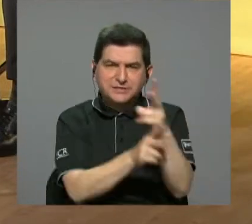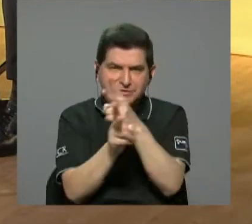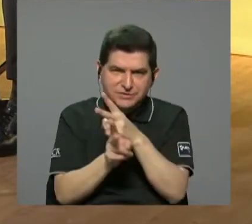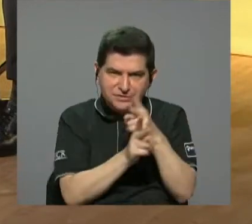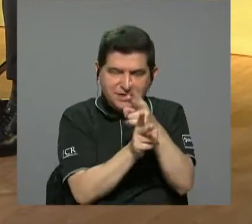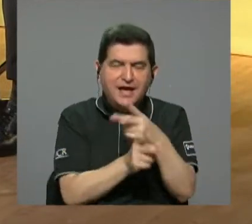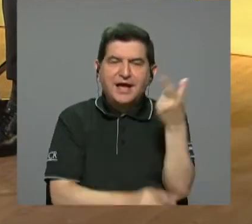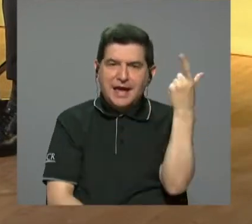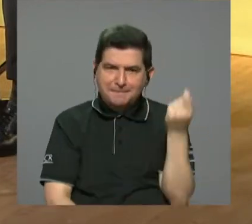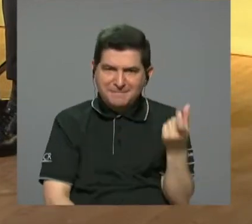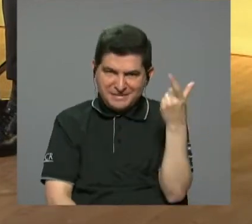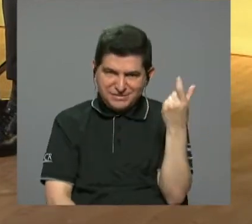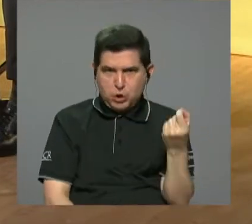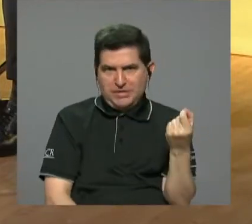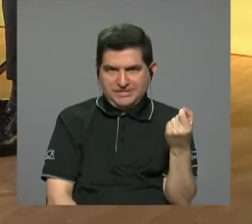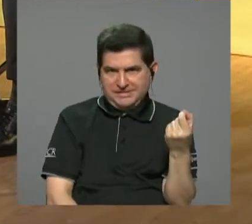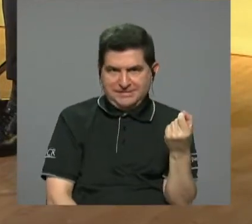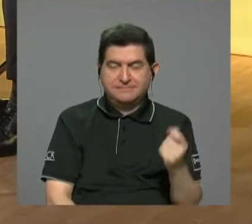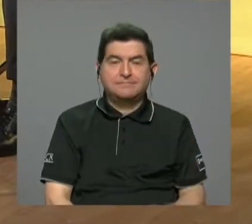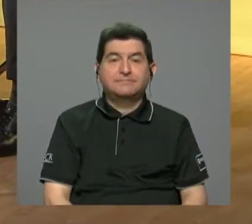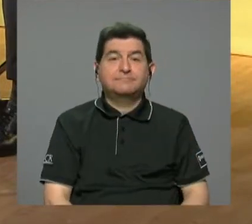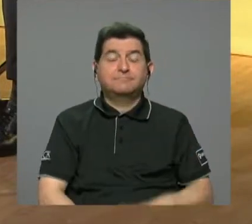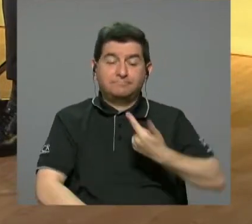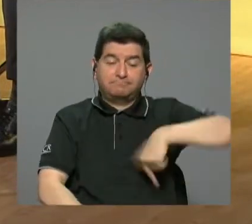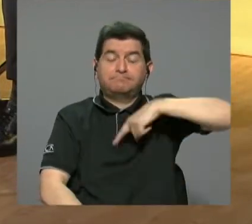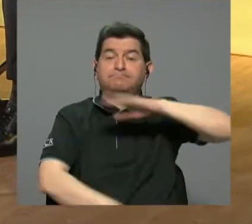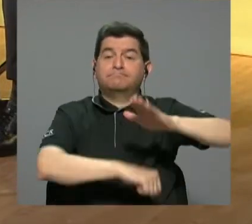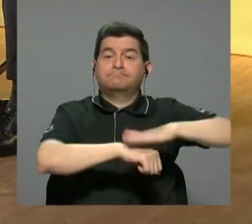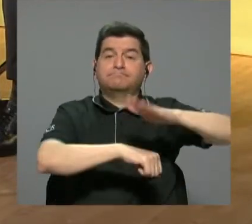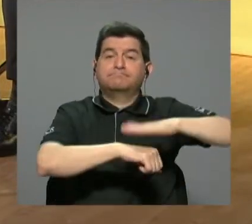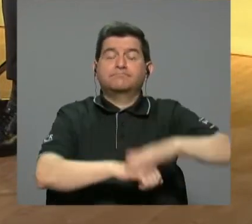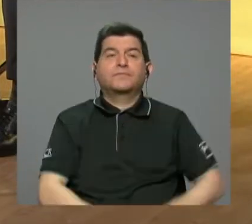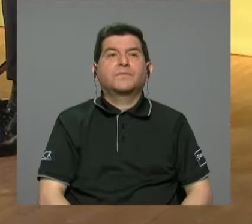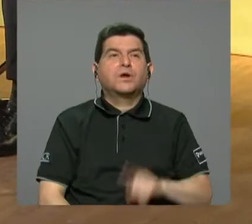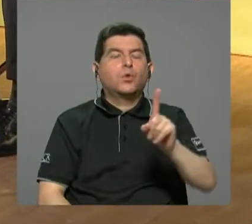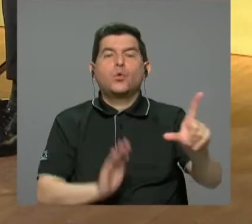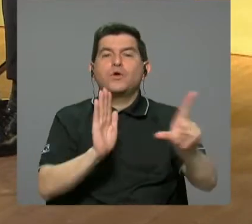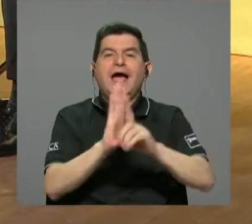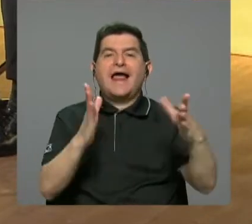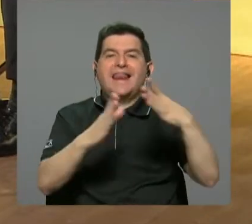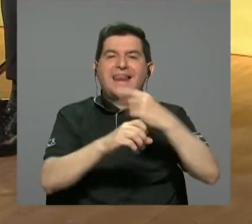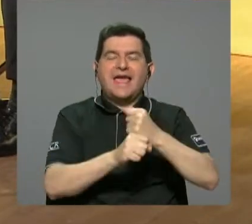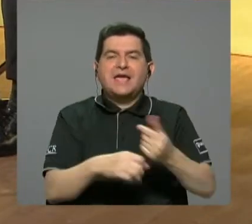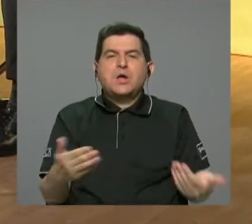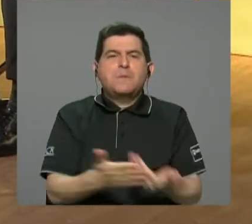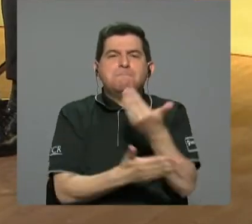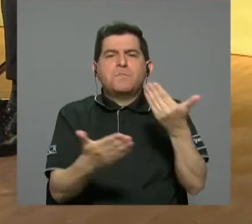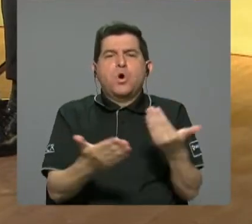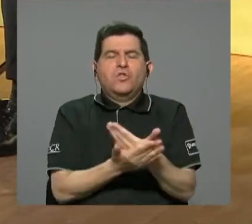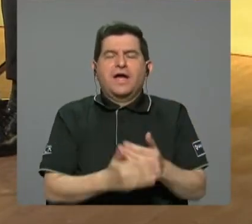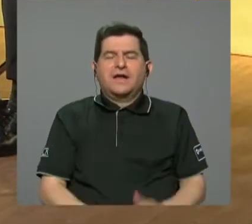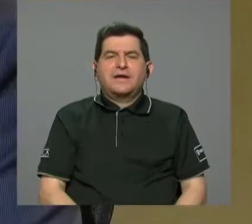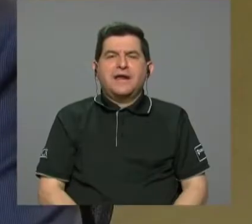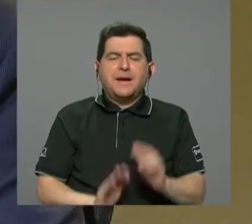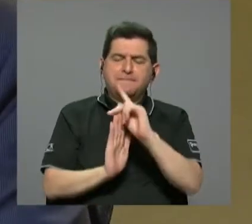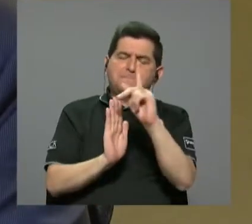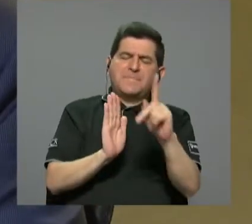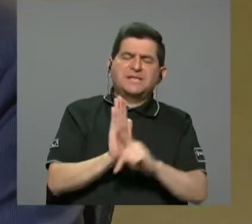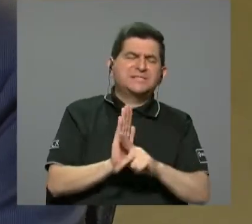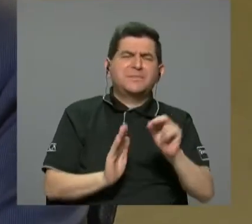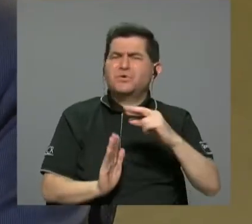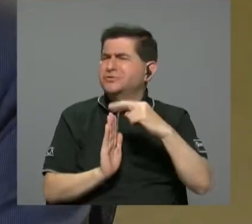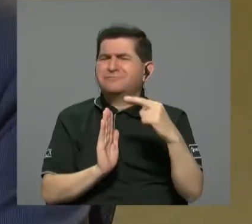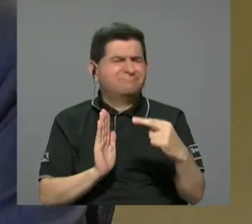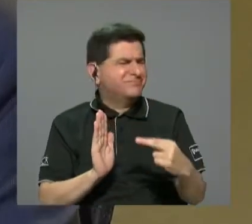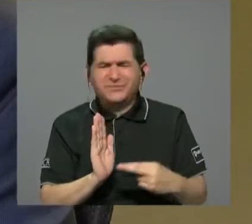parte de pensiones y eso pues nos permite, como usted dice, generar una ley moderna, más de principios, no tan